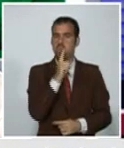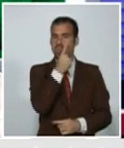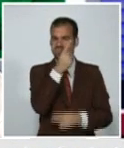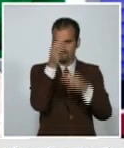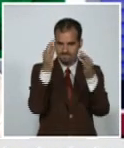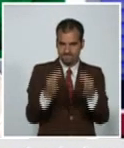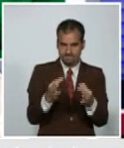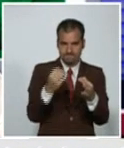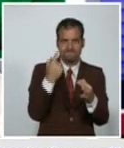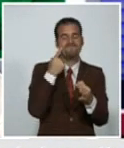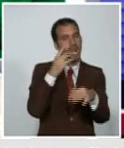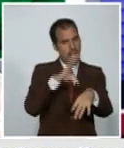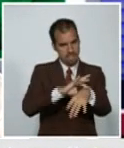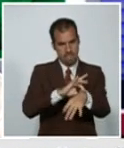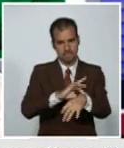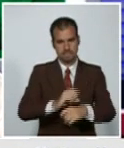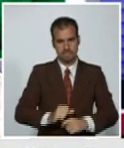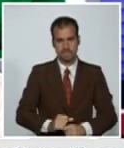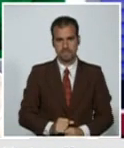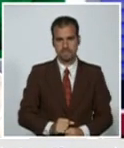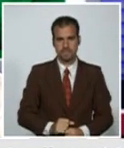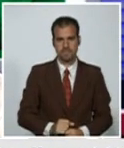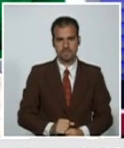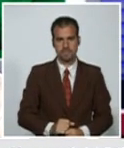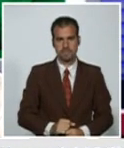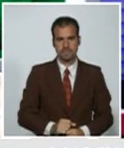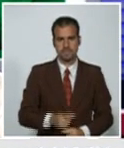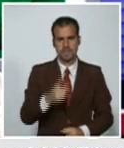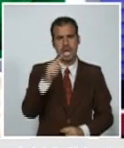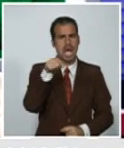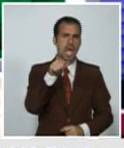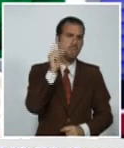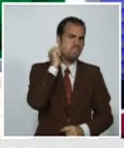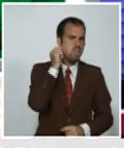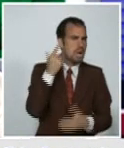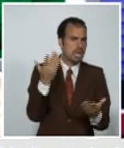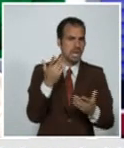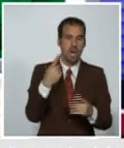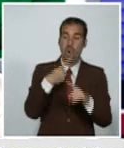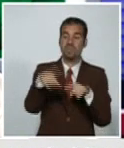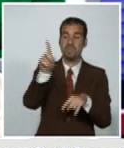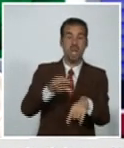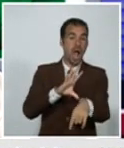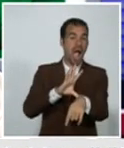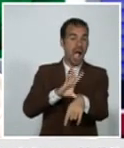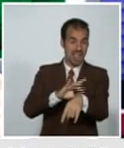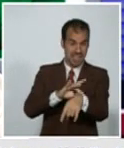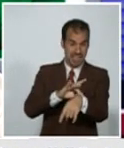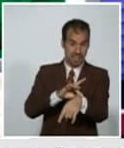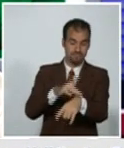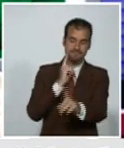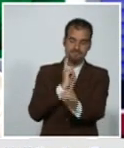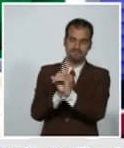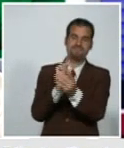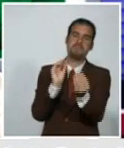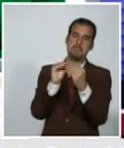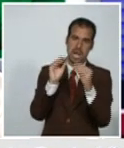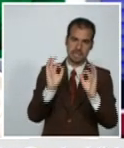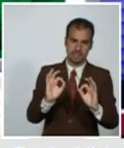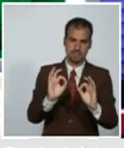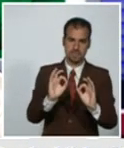estaba identificada por ser contacto de un caso positivo, se ingresó